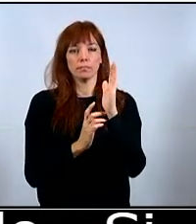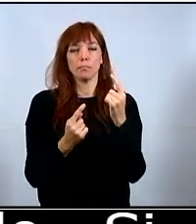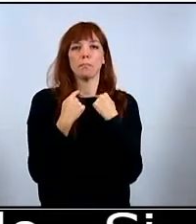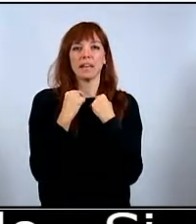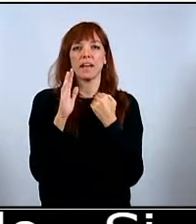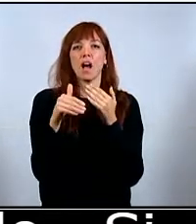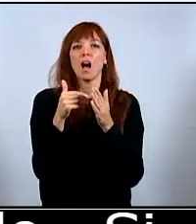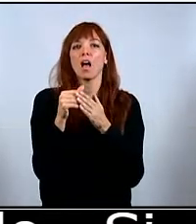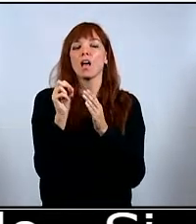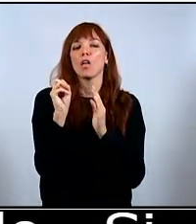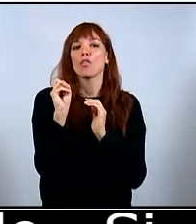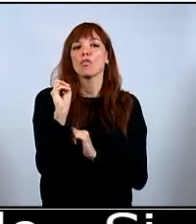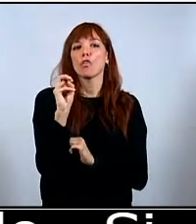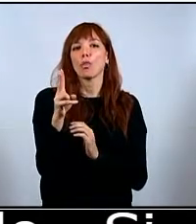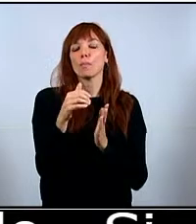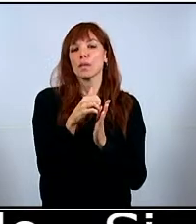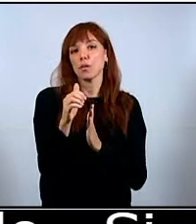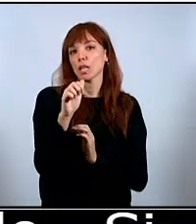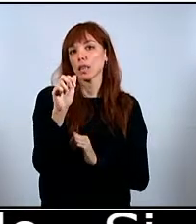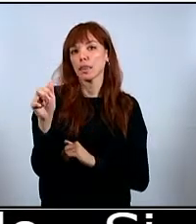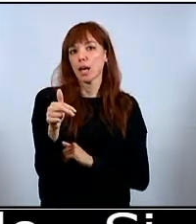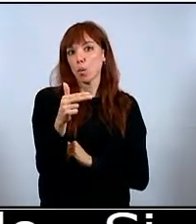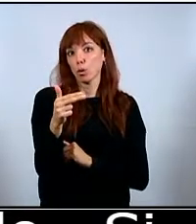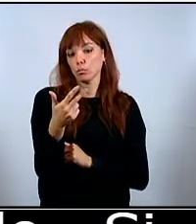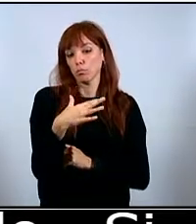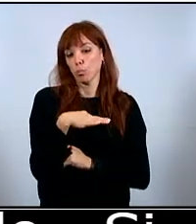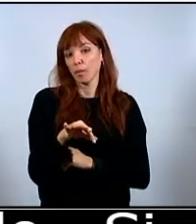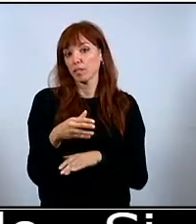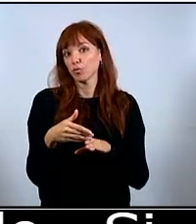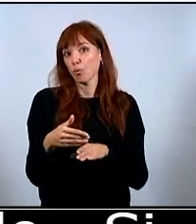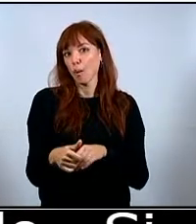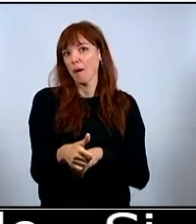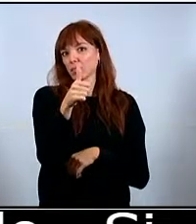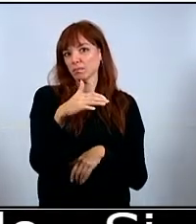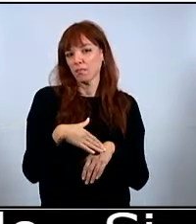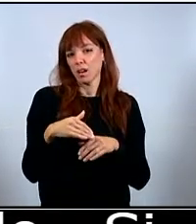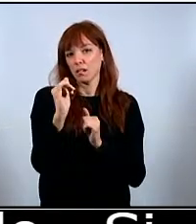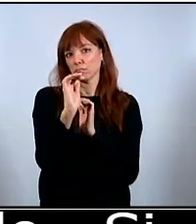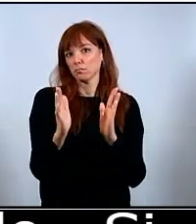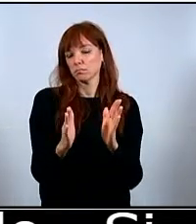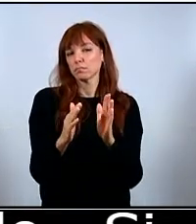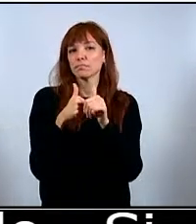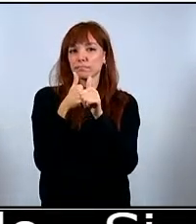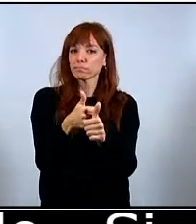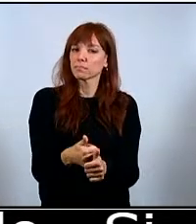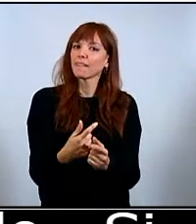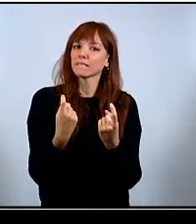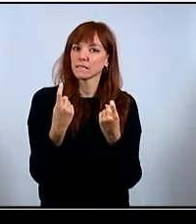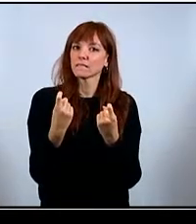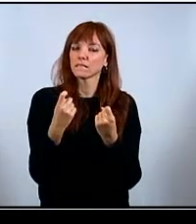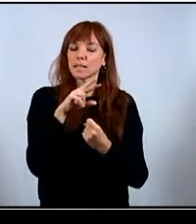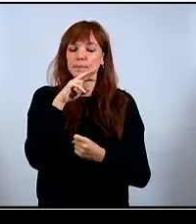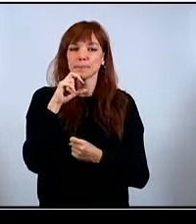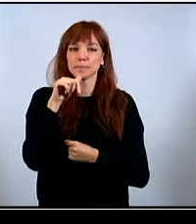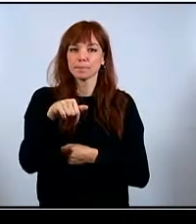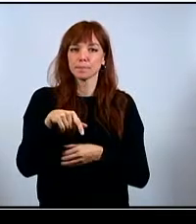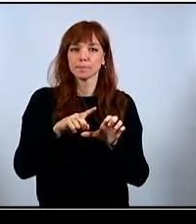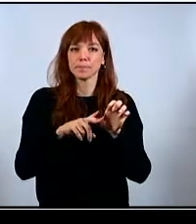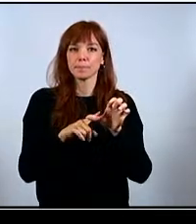12 millones, esa capacidad que podíamos haber tenido para resolver algo tan duro como es la dependencia y tan necesario como es la dependencia en